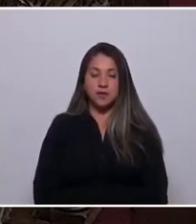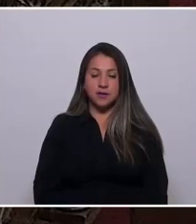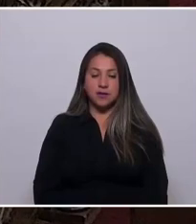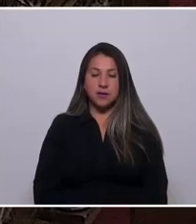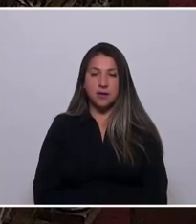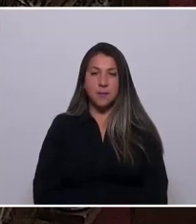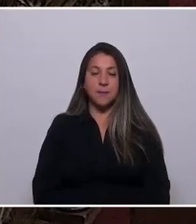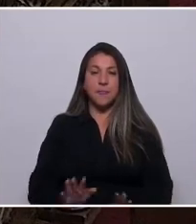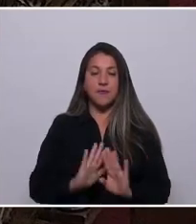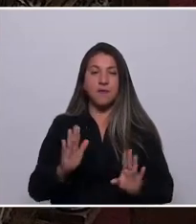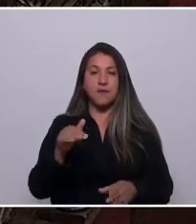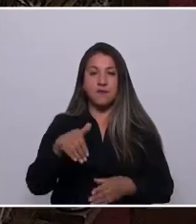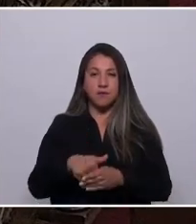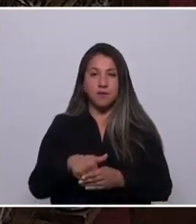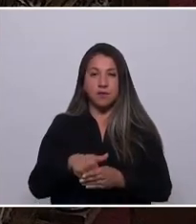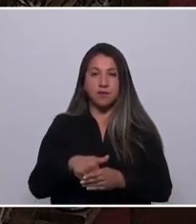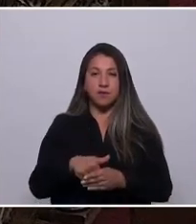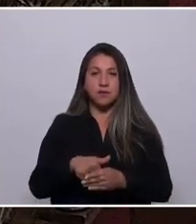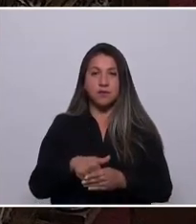Finalizada la votación.